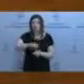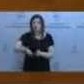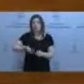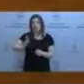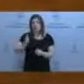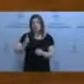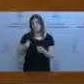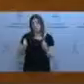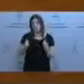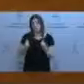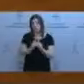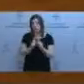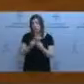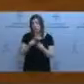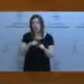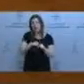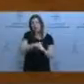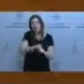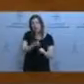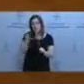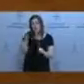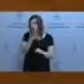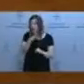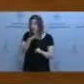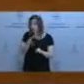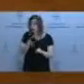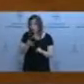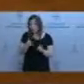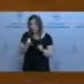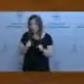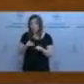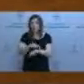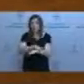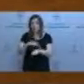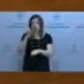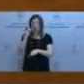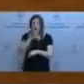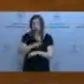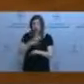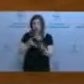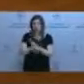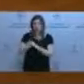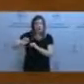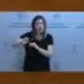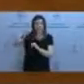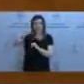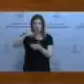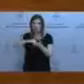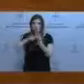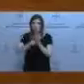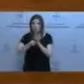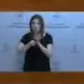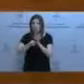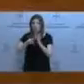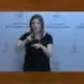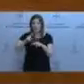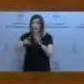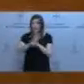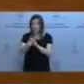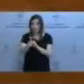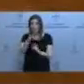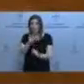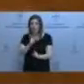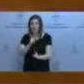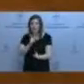y el acoso escolar. Fíjese si nos importa que el Gobierno de Mariano Rajoy ha sido el primero que ha aprobado ya un proyecto no de ley para luchar contra el acoso